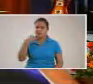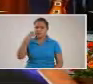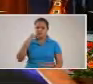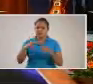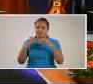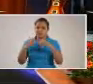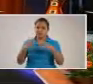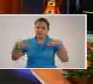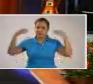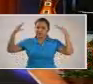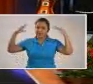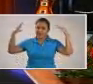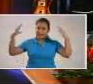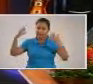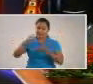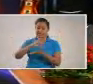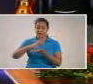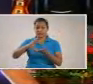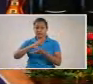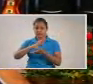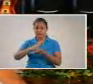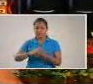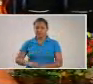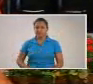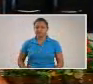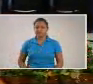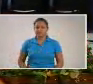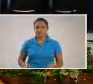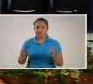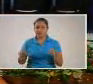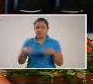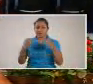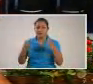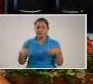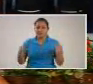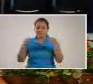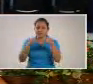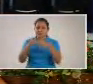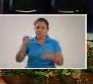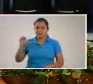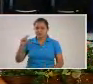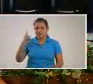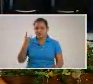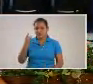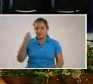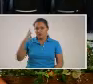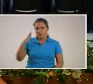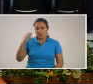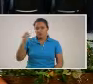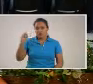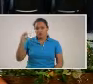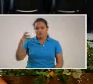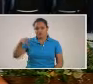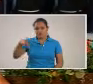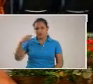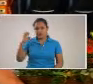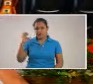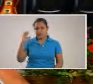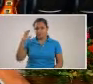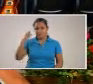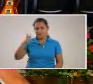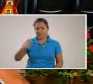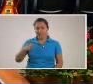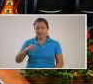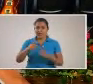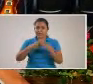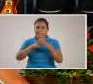ciudad, acerca de Europa. Porque entonces la Unión Europea empezó a preparar una especie